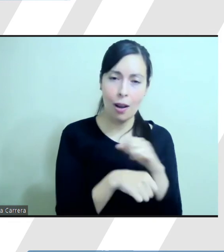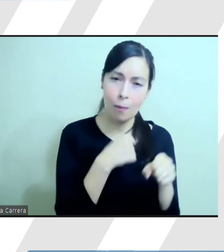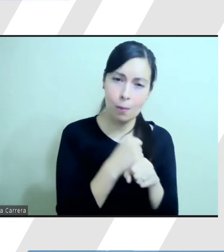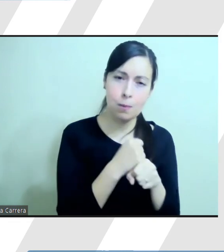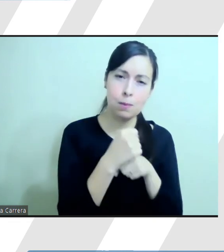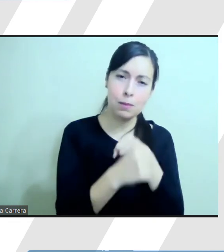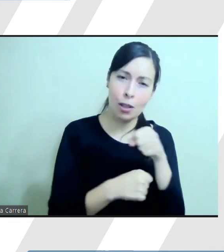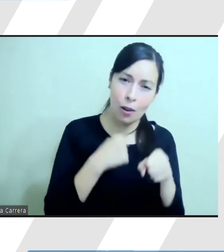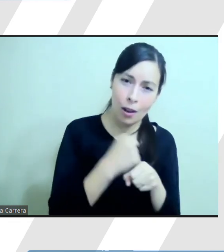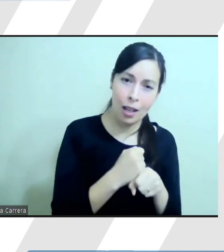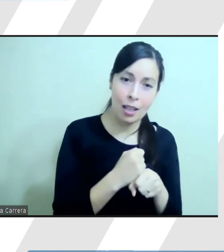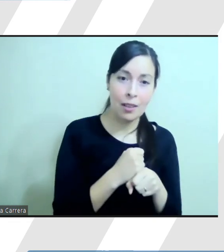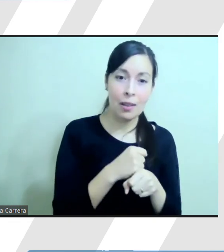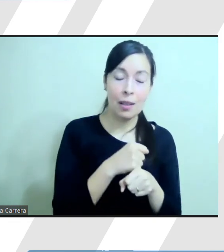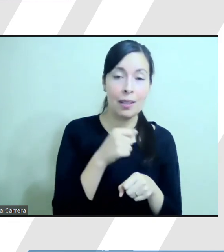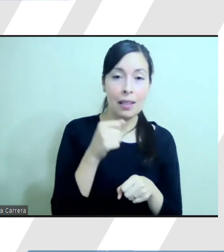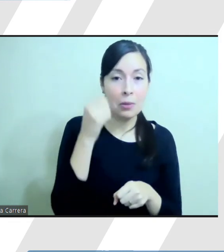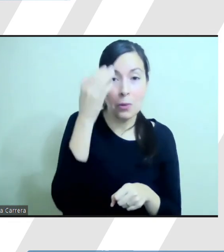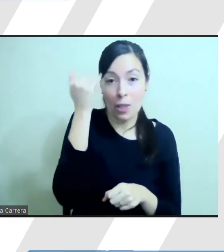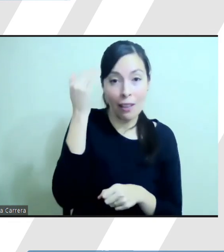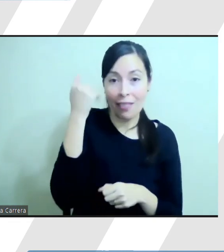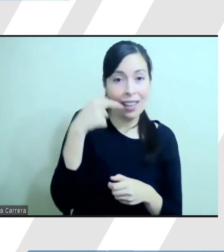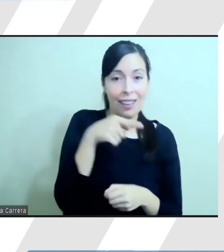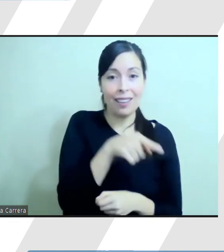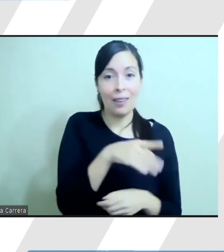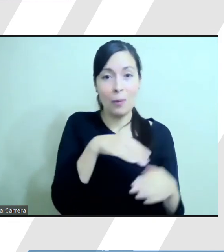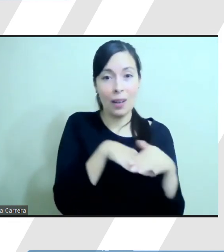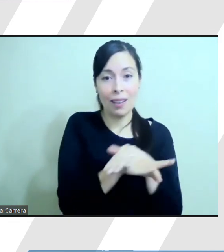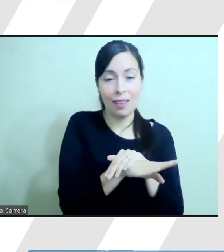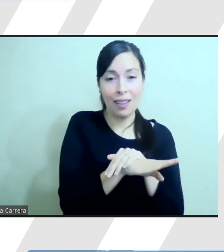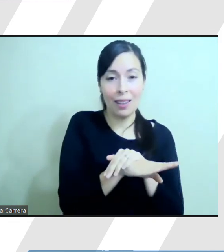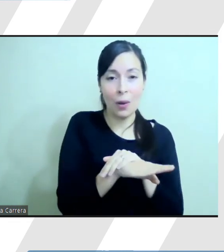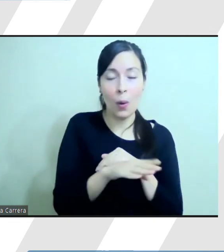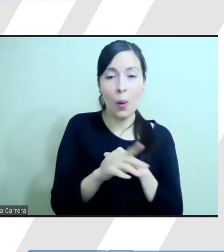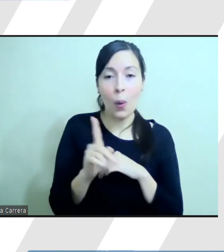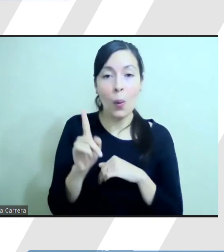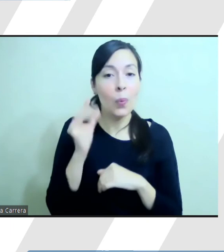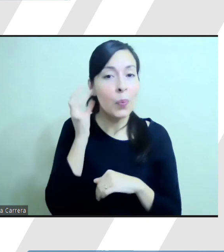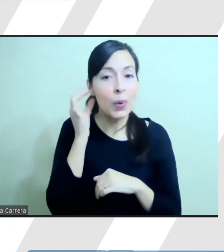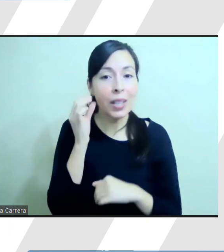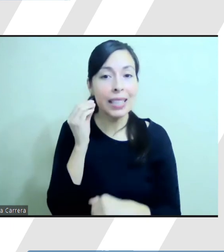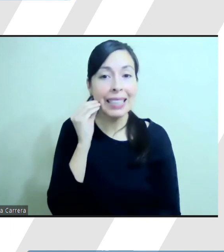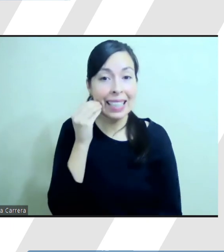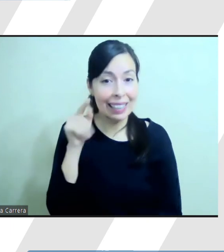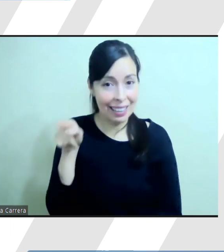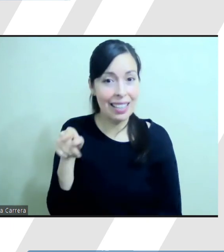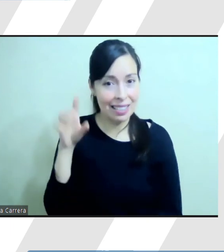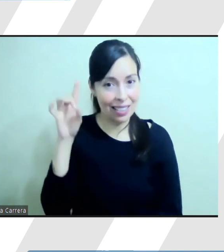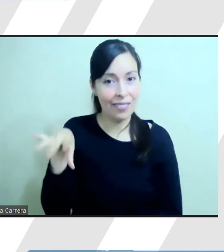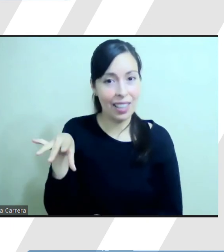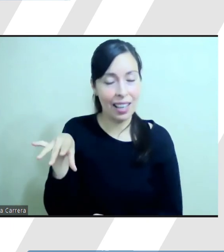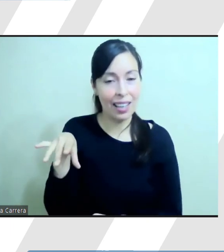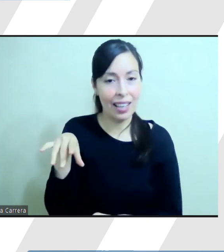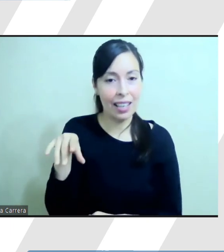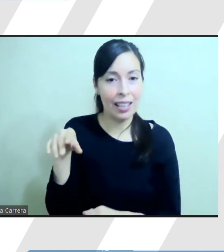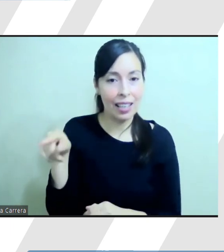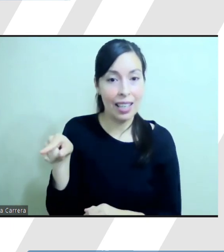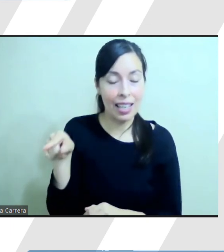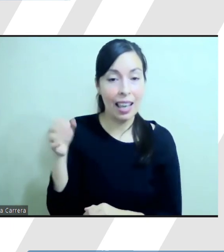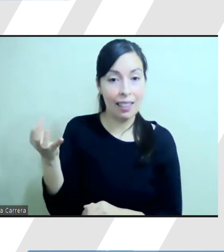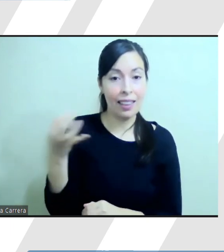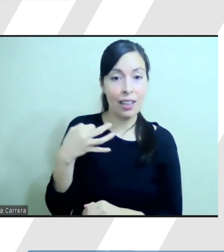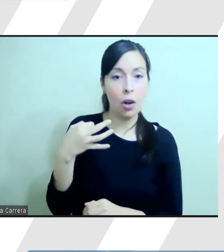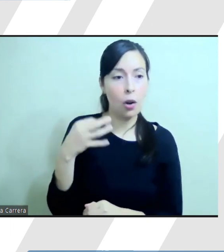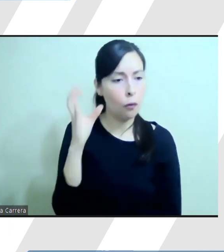que nadie sabía que estaban ahí. Esto lo sabía una nieta de él, de manera que por esa información que tenía como nieta